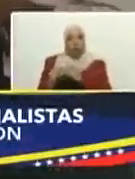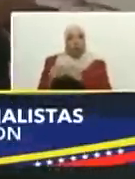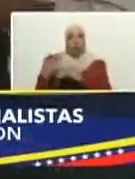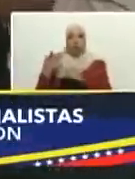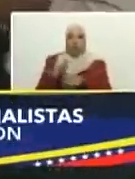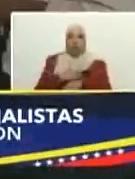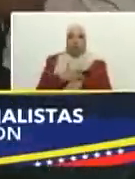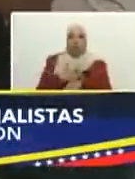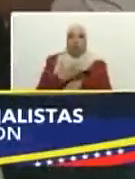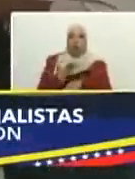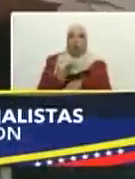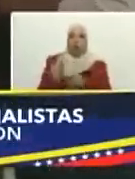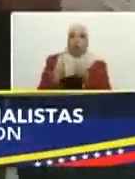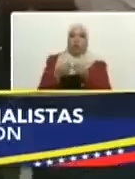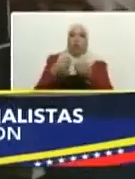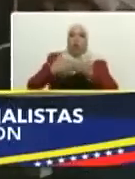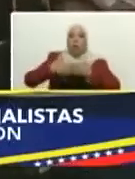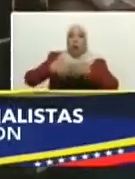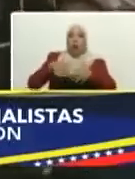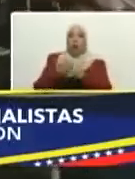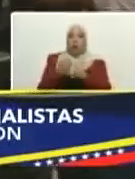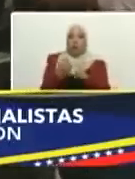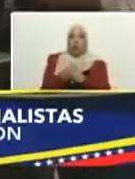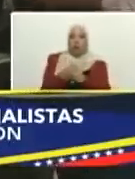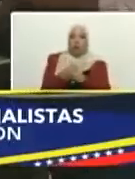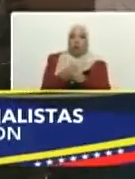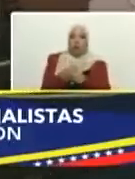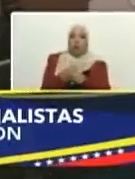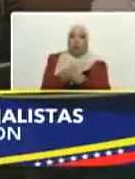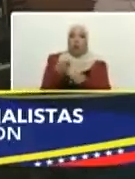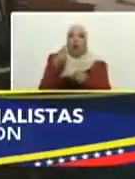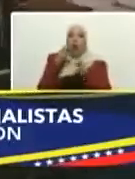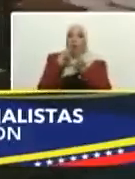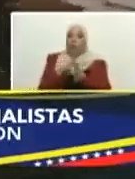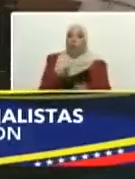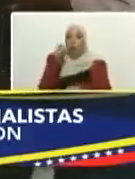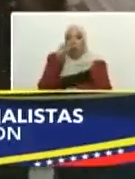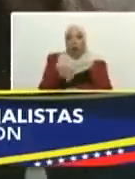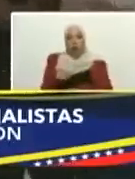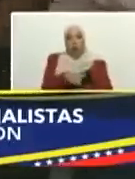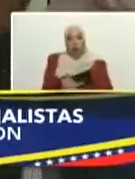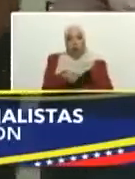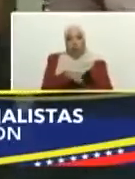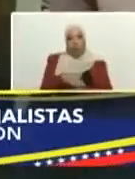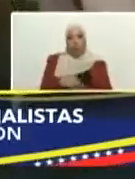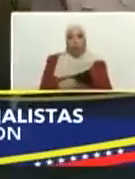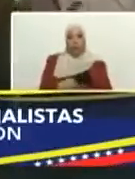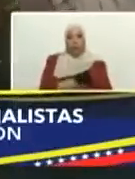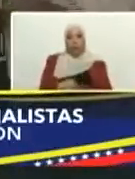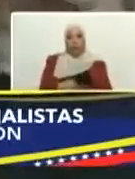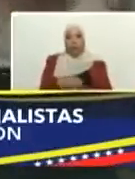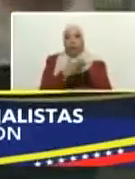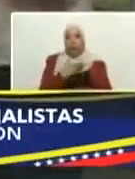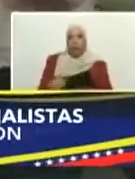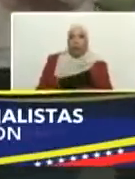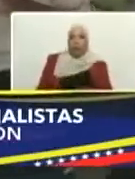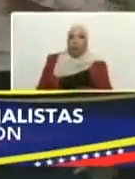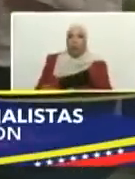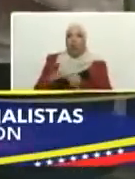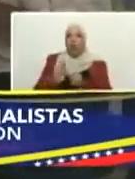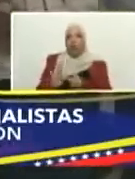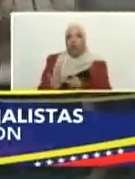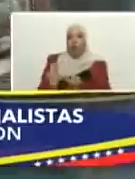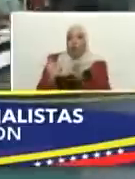prestos con sus emprendimientos a darle respuesta al pueblo. Bueno, presidente, esto es solo una